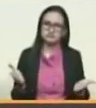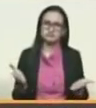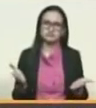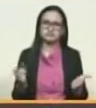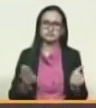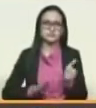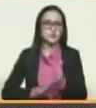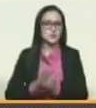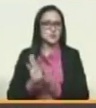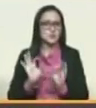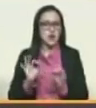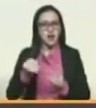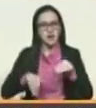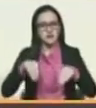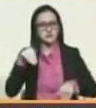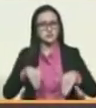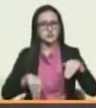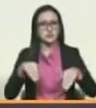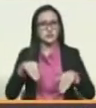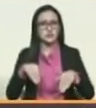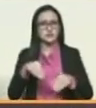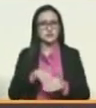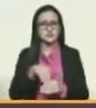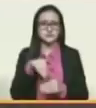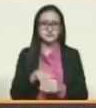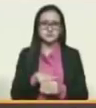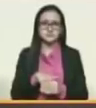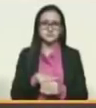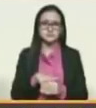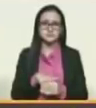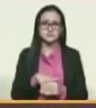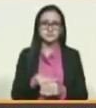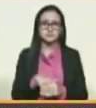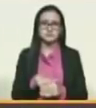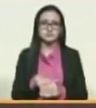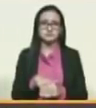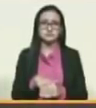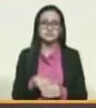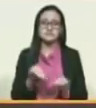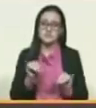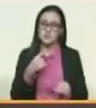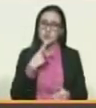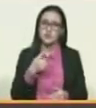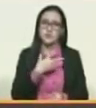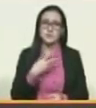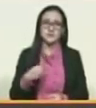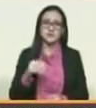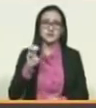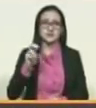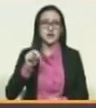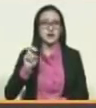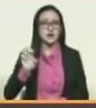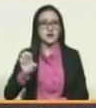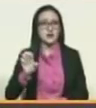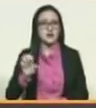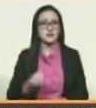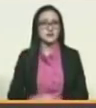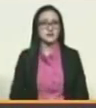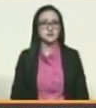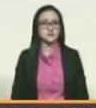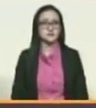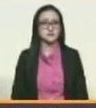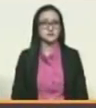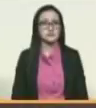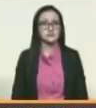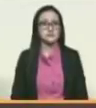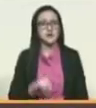seguirá adelante con sus elecciones, como bien lo acaba de detallar la presidenta del Poder Electoral venezolano. ¿Qué es lo que